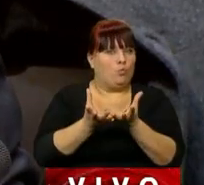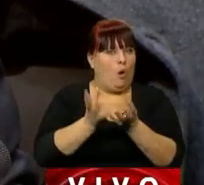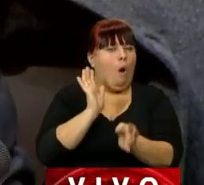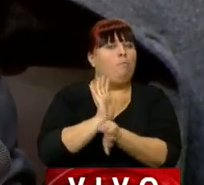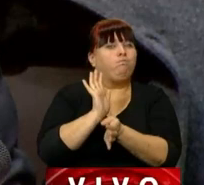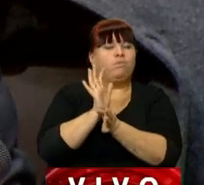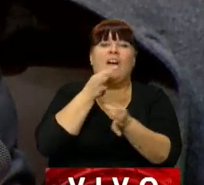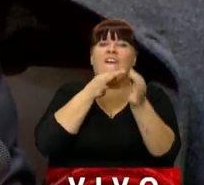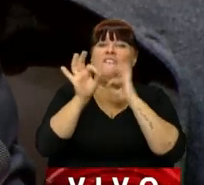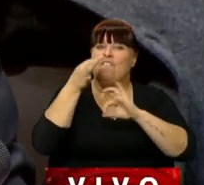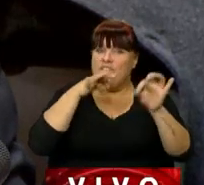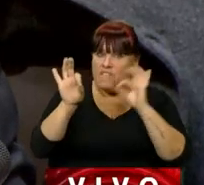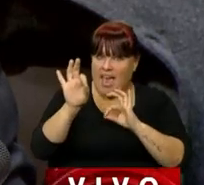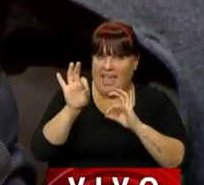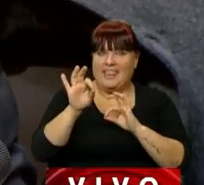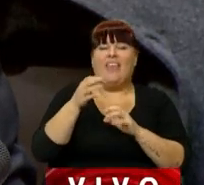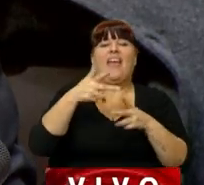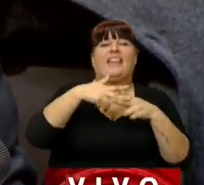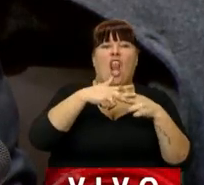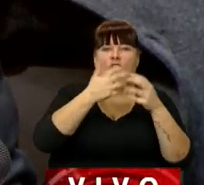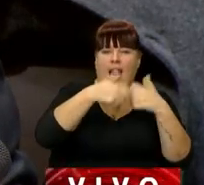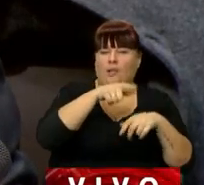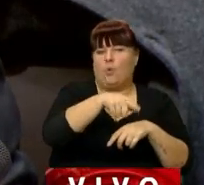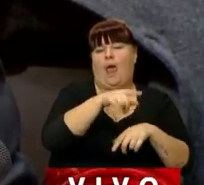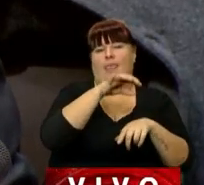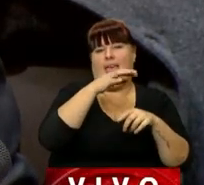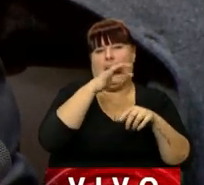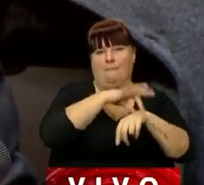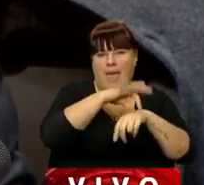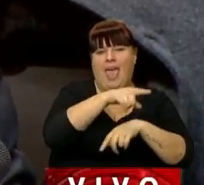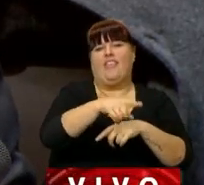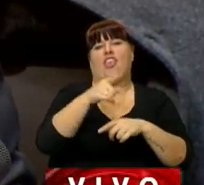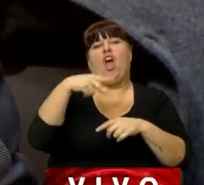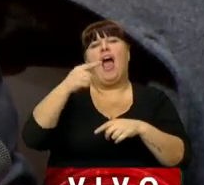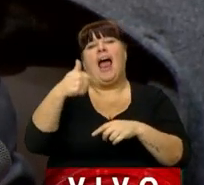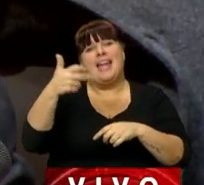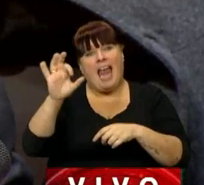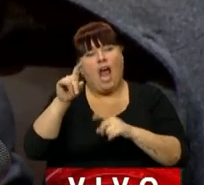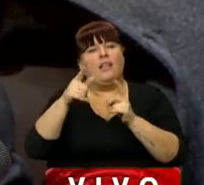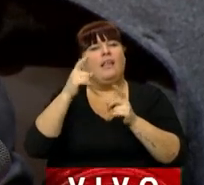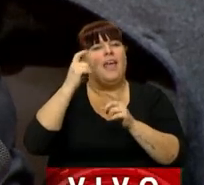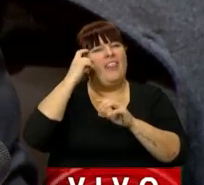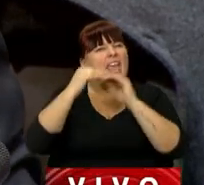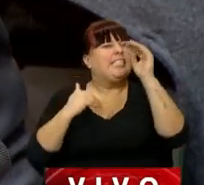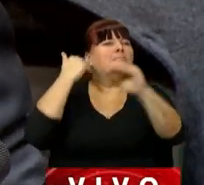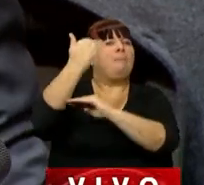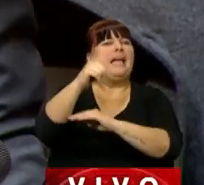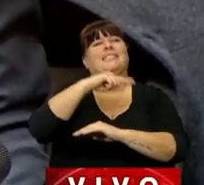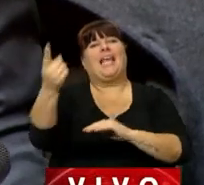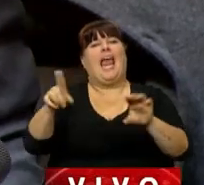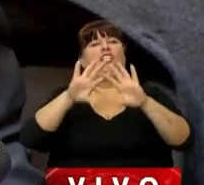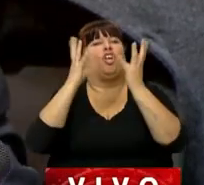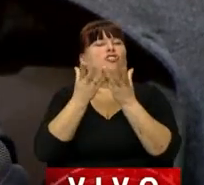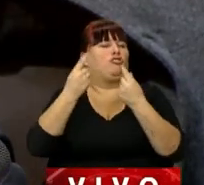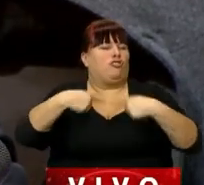O sea que las ventas de biotecnología y de nanotecnología en Argentina representan 10 veces más que el promedio de